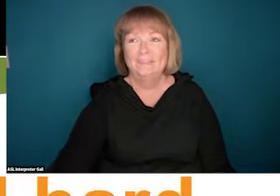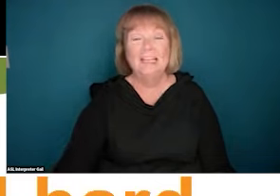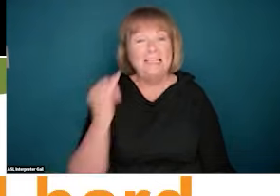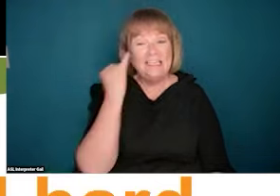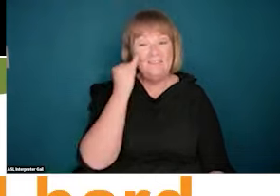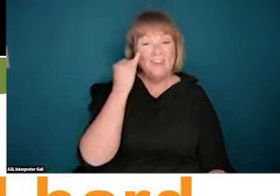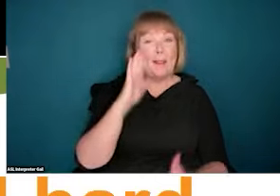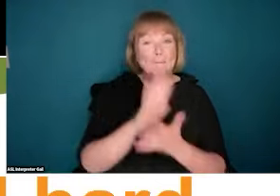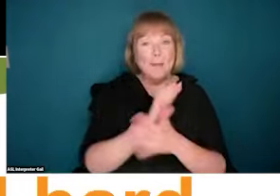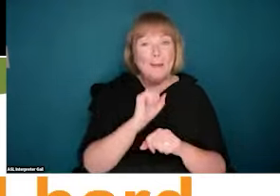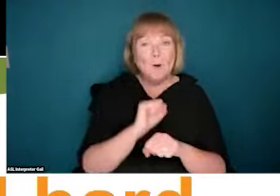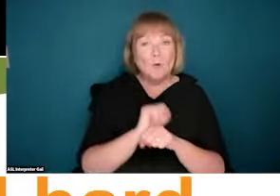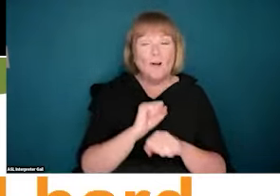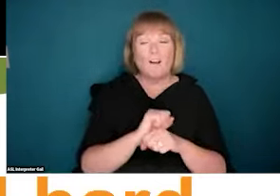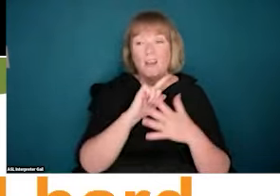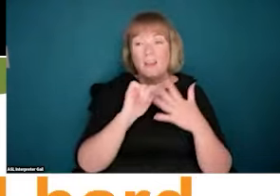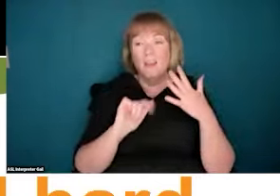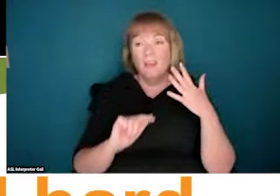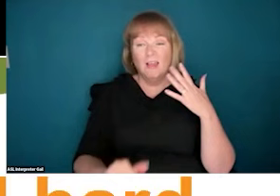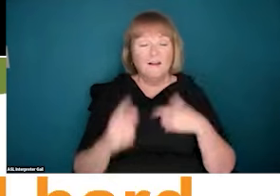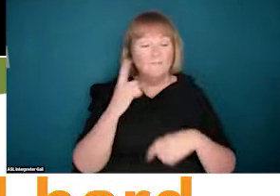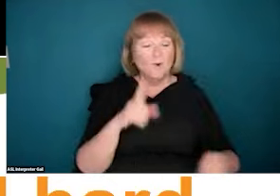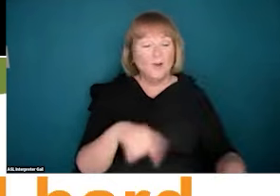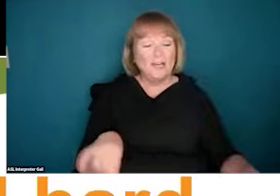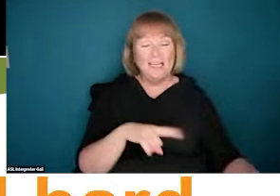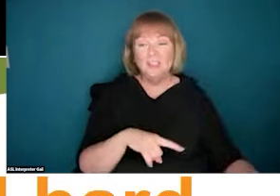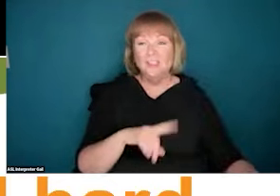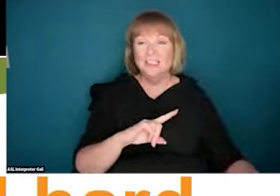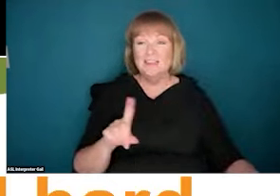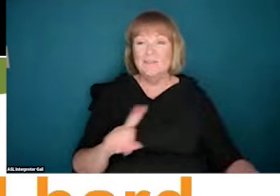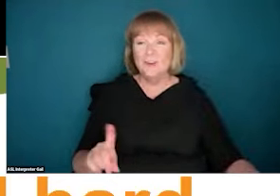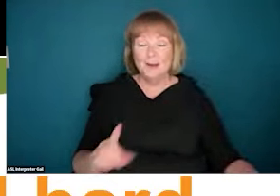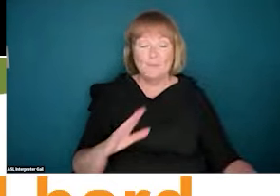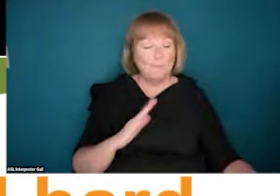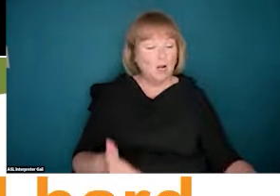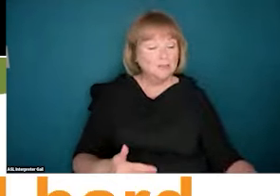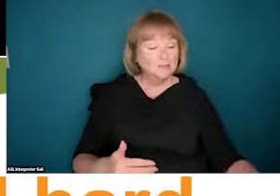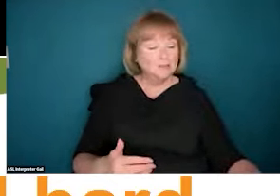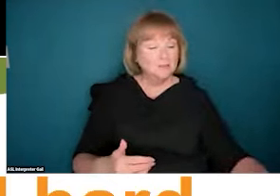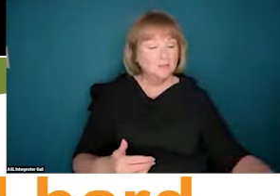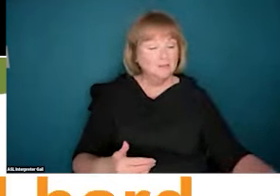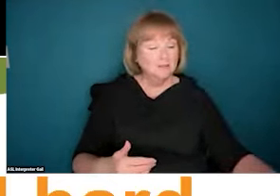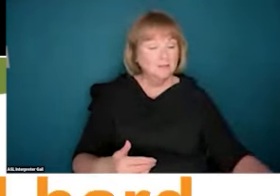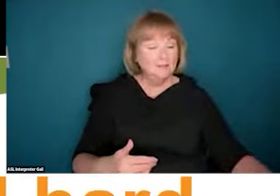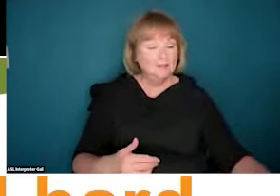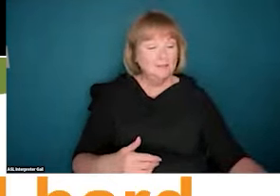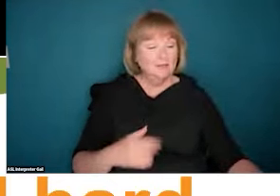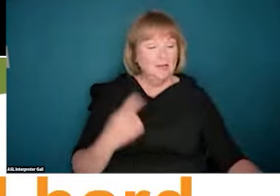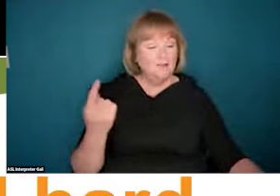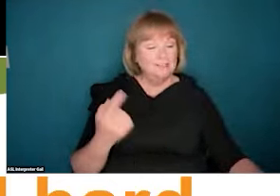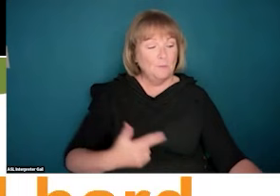la única obra en el que ocurre. Si uno piensa para cada uno de estos aspectos de la